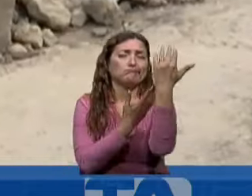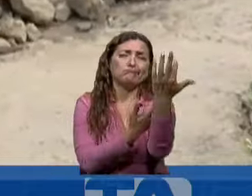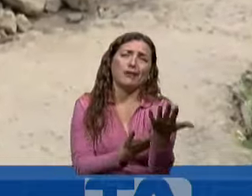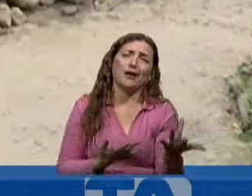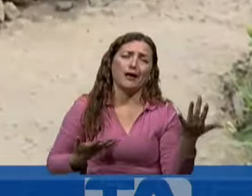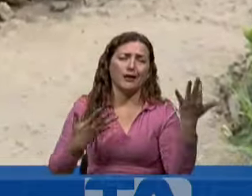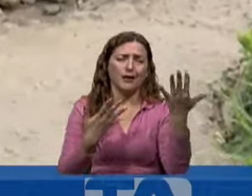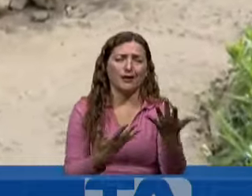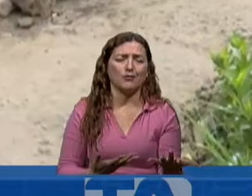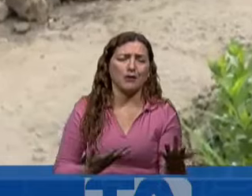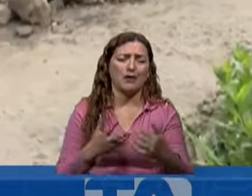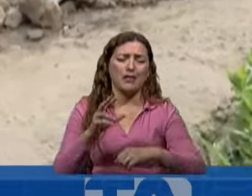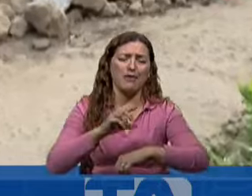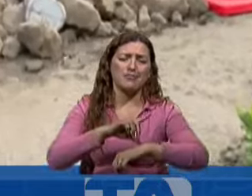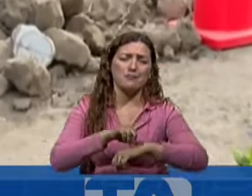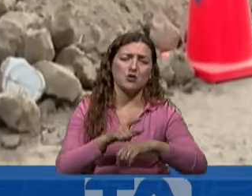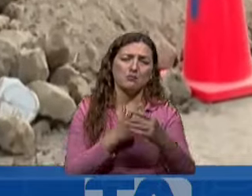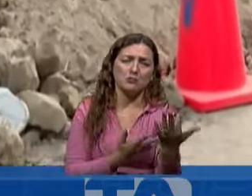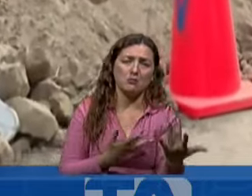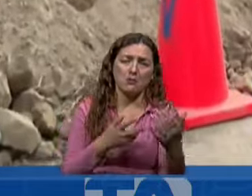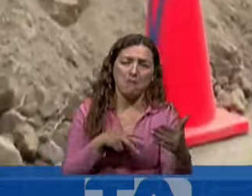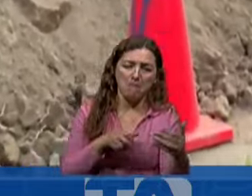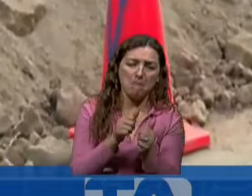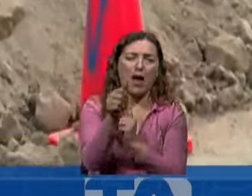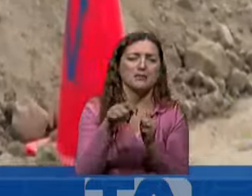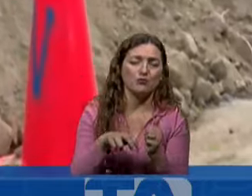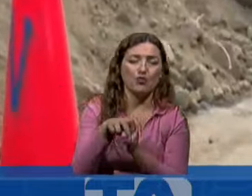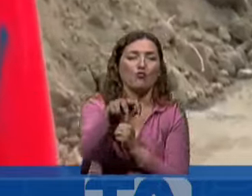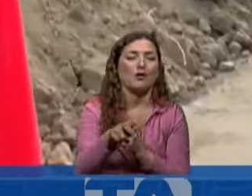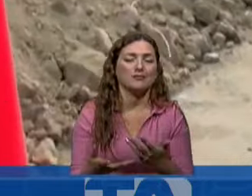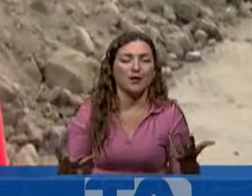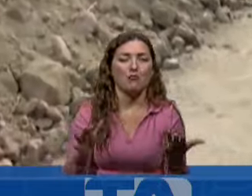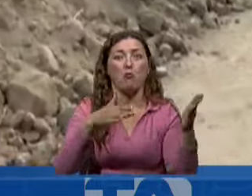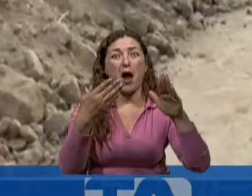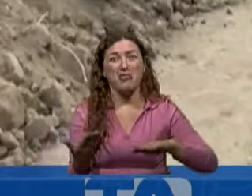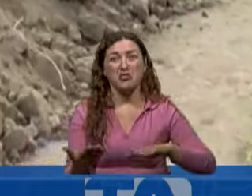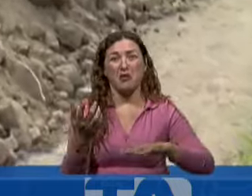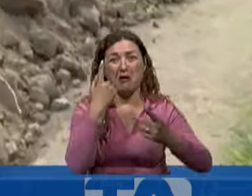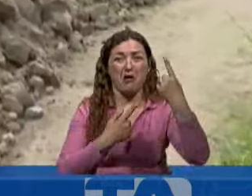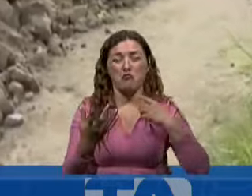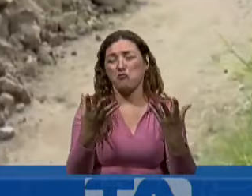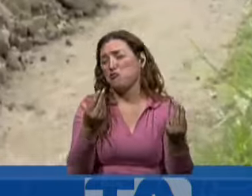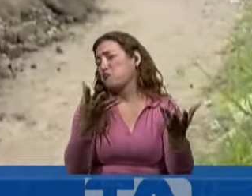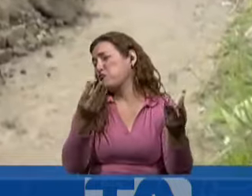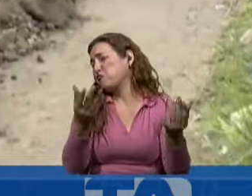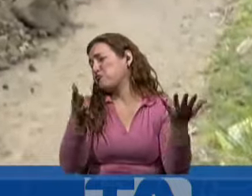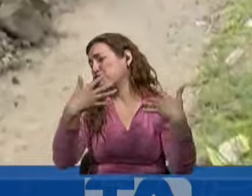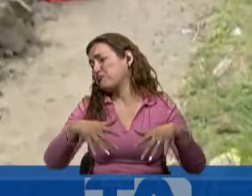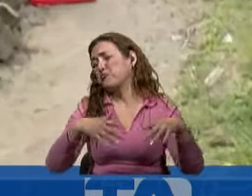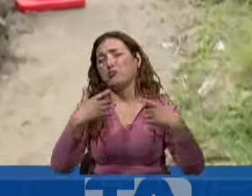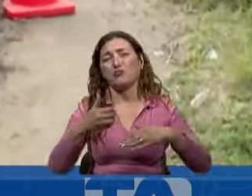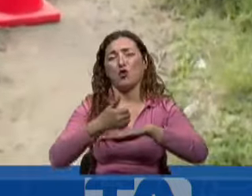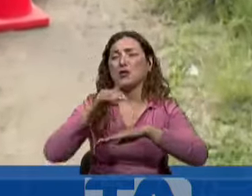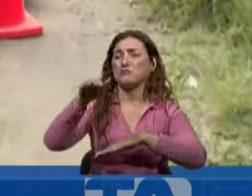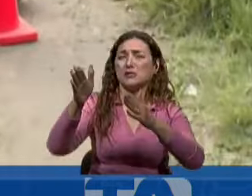ves, hasta más de media hora se ha esperado aquí para poder cruzar. ¿Y cuántos muertos, cuántos heridos hubo aquí? Hemos pedido el favor, no